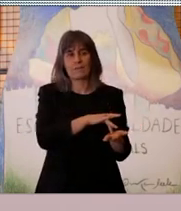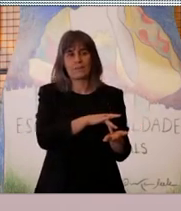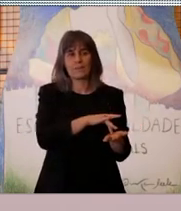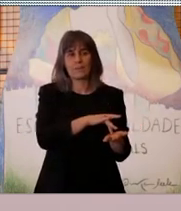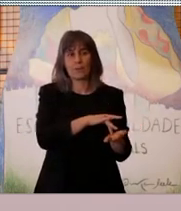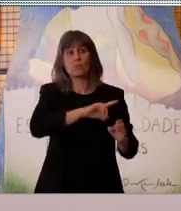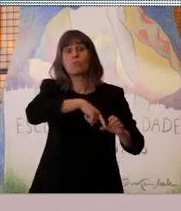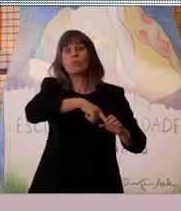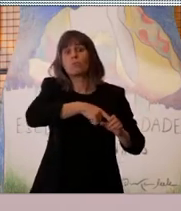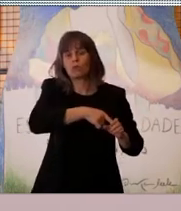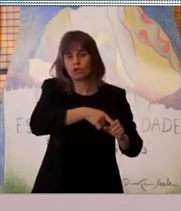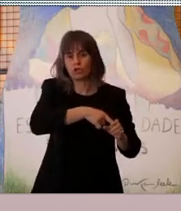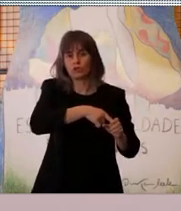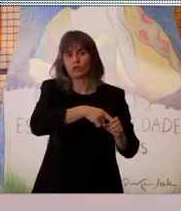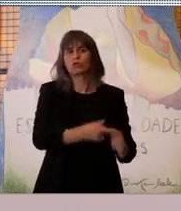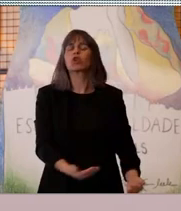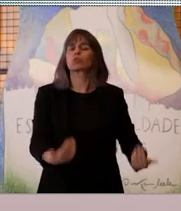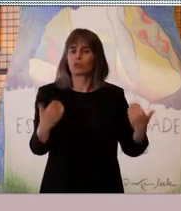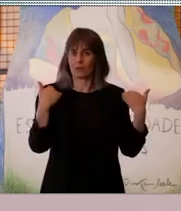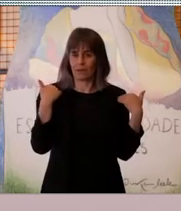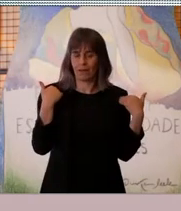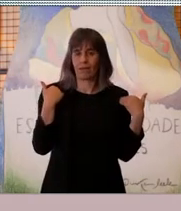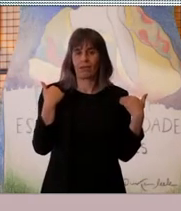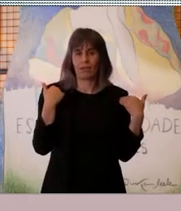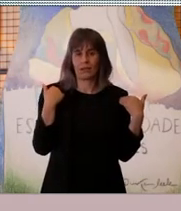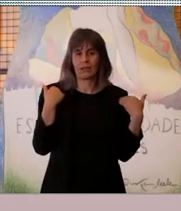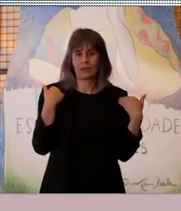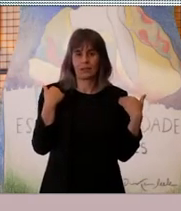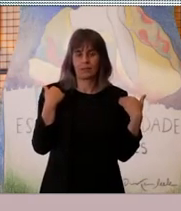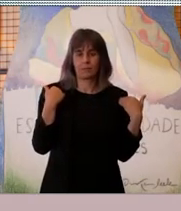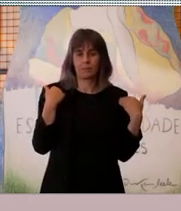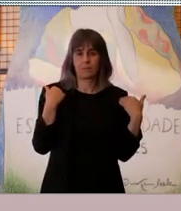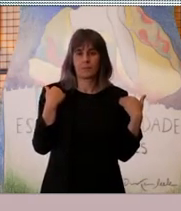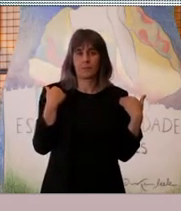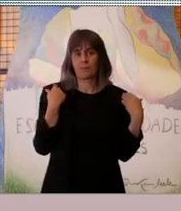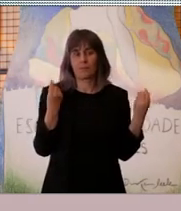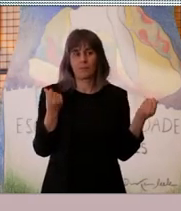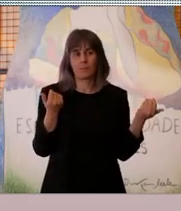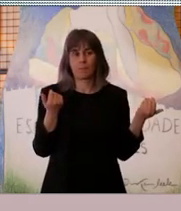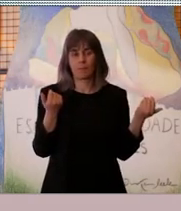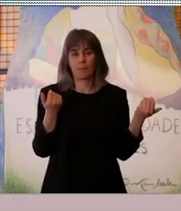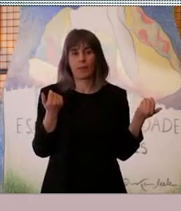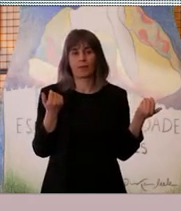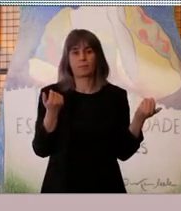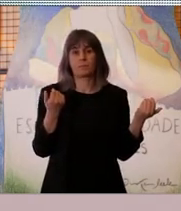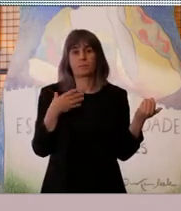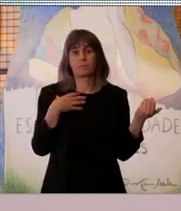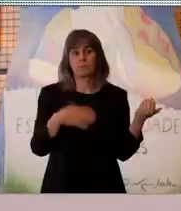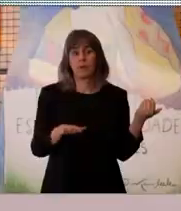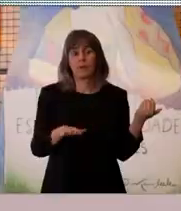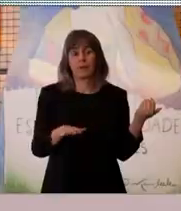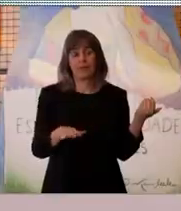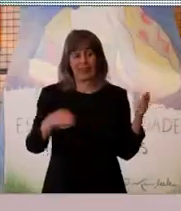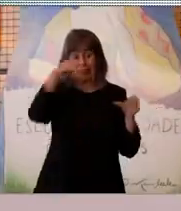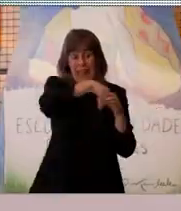puestos de responsabilidad en las que dentro defienden